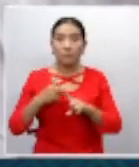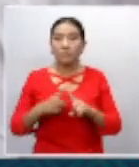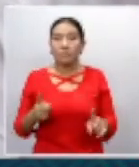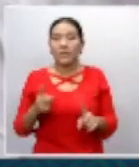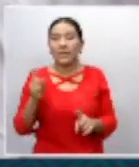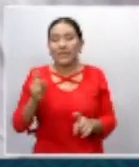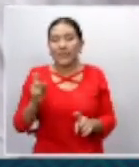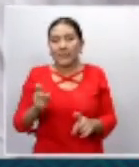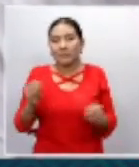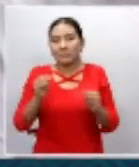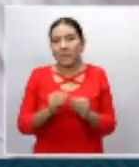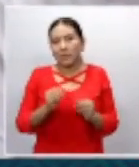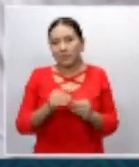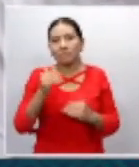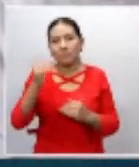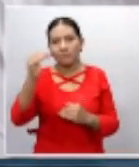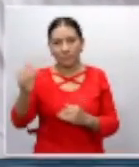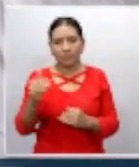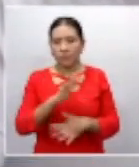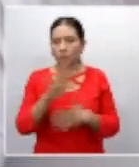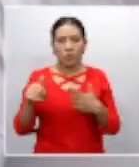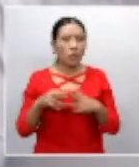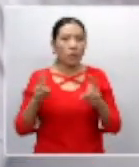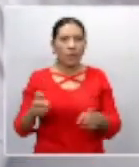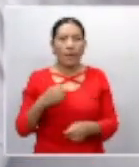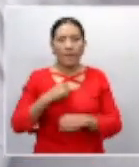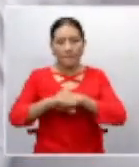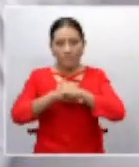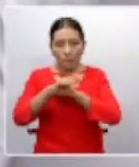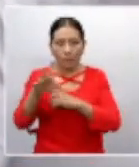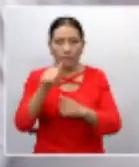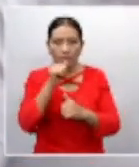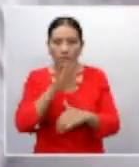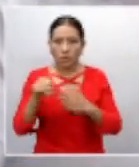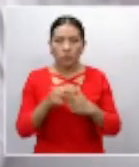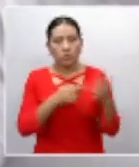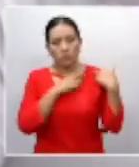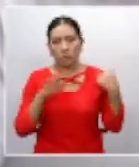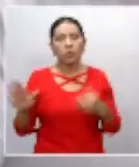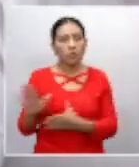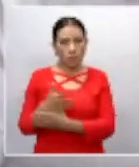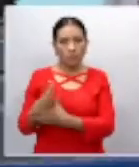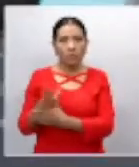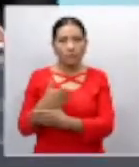agenda público-privada con visión y responsabilidades compartidas.